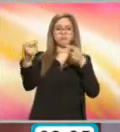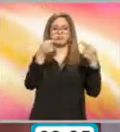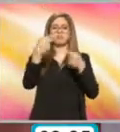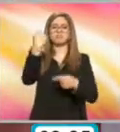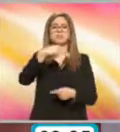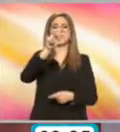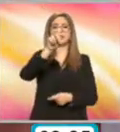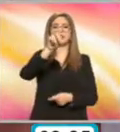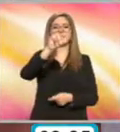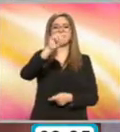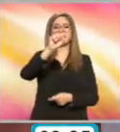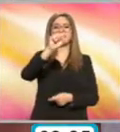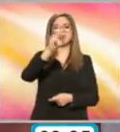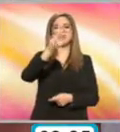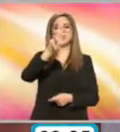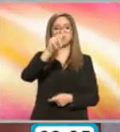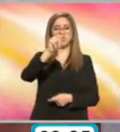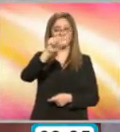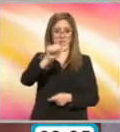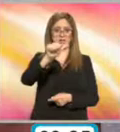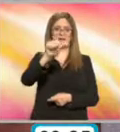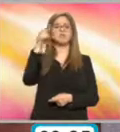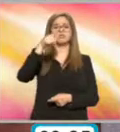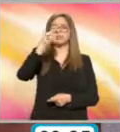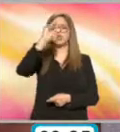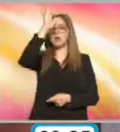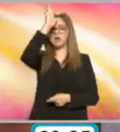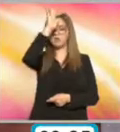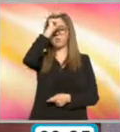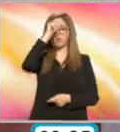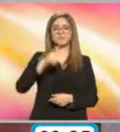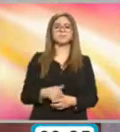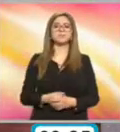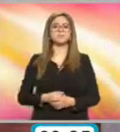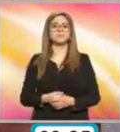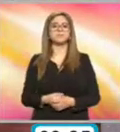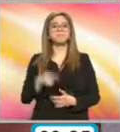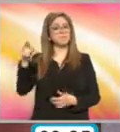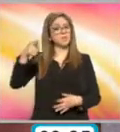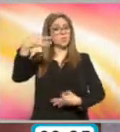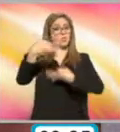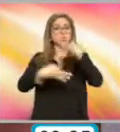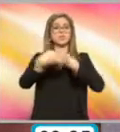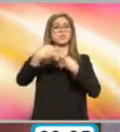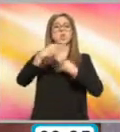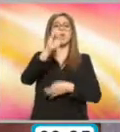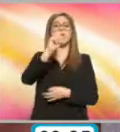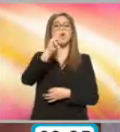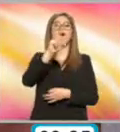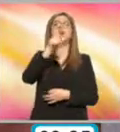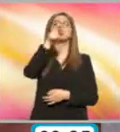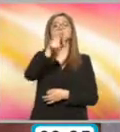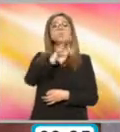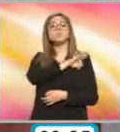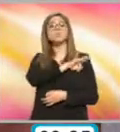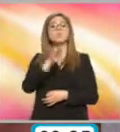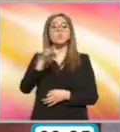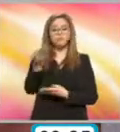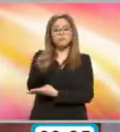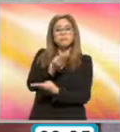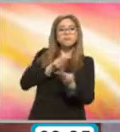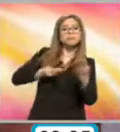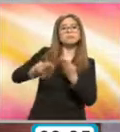disputa, en conflicto. Ok. ¿Sale? Ok. Muy interesante. Pues ahí la está, a verdad. través de los juicios orales, entonces podemos nosotros agilizar este tipo de procesos